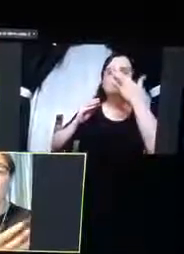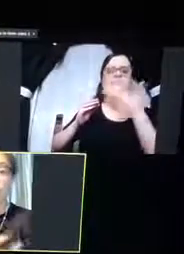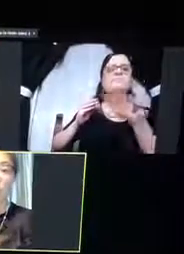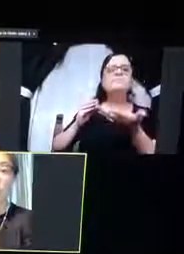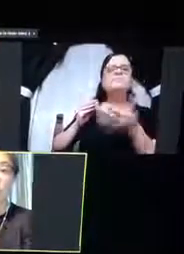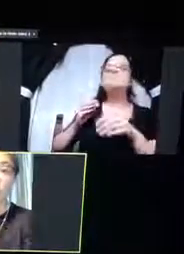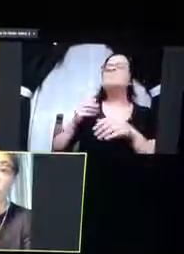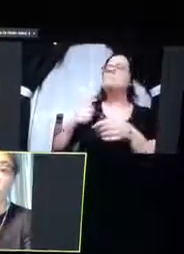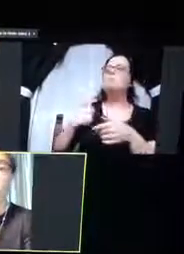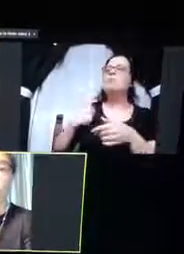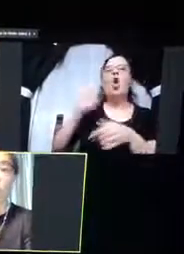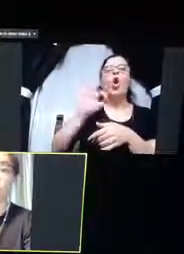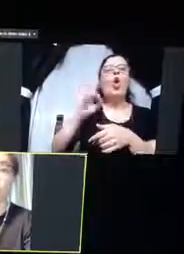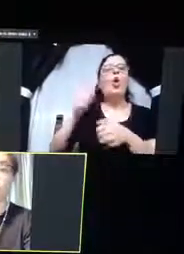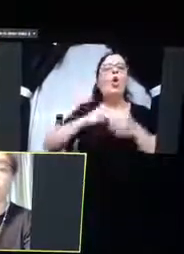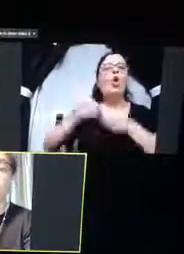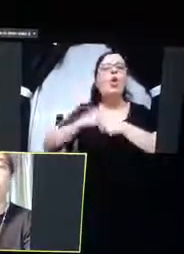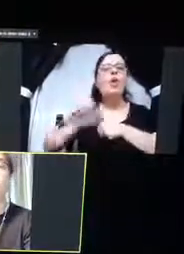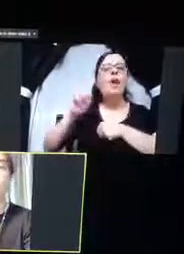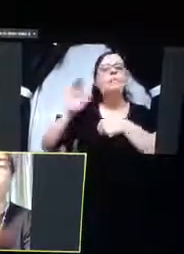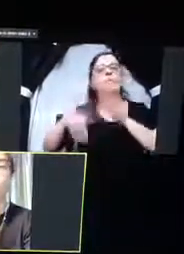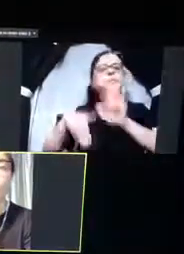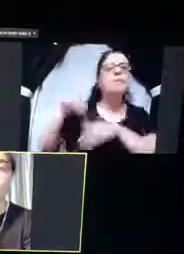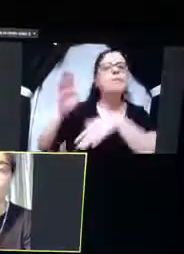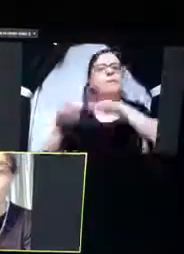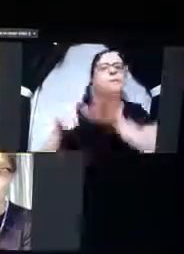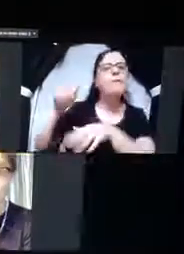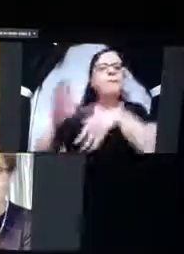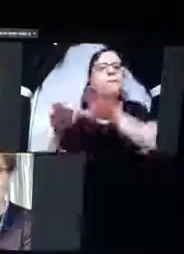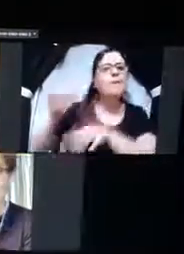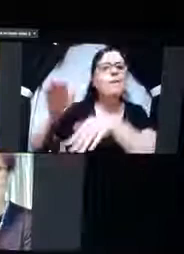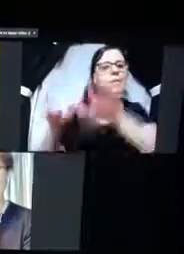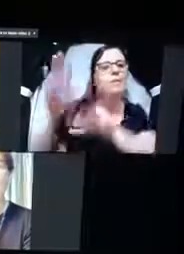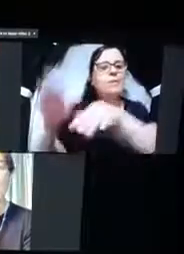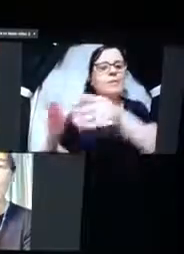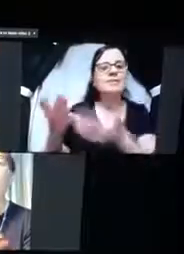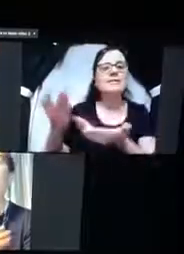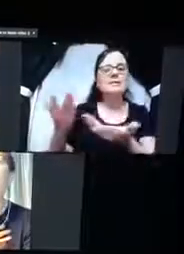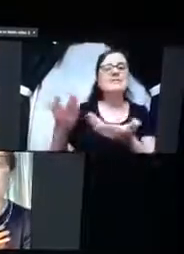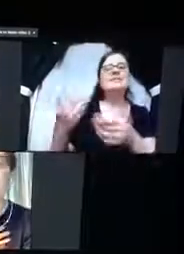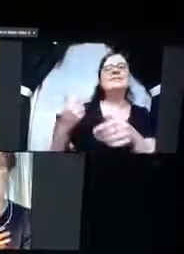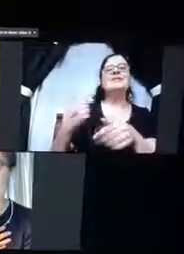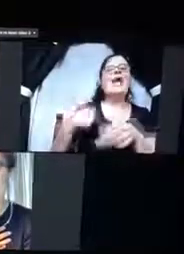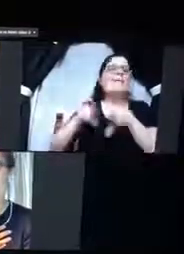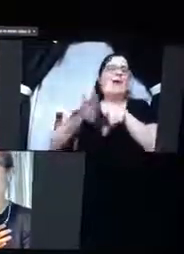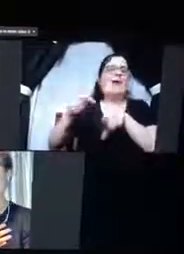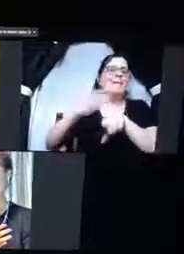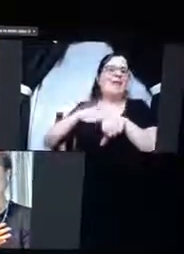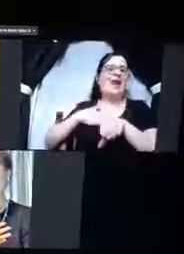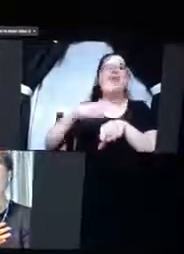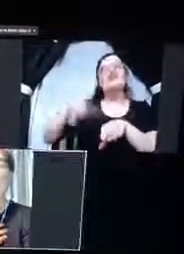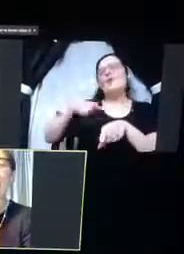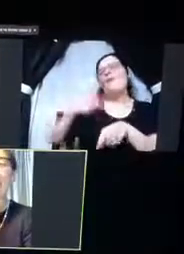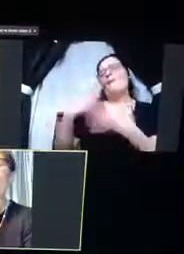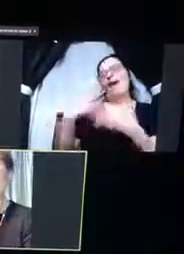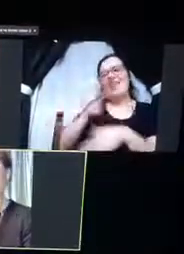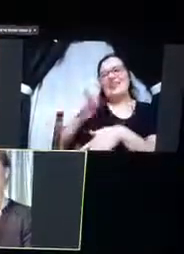causa que ella camine más torpe o corra torpe. Digo sí, torpe sí, con todo el cariño a mi hermana, ¿no? Y me habilito porque es mi hermana.